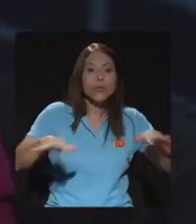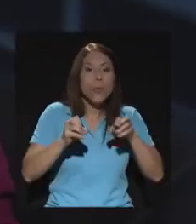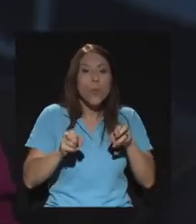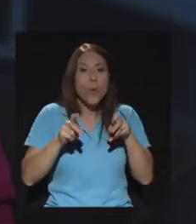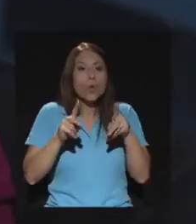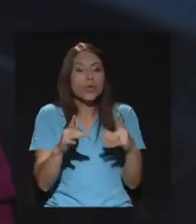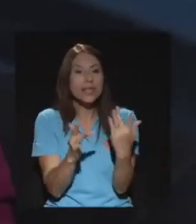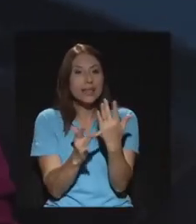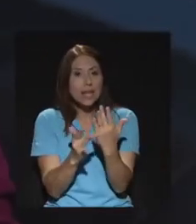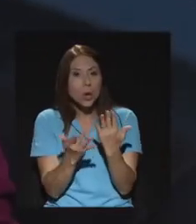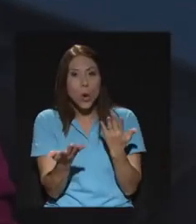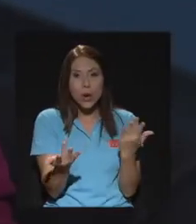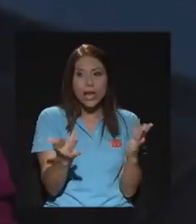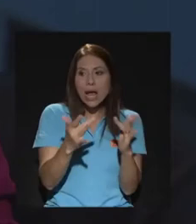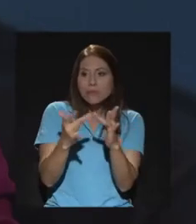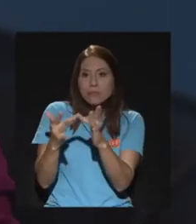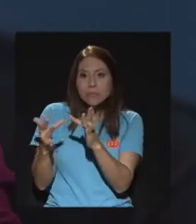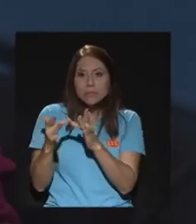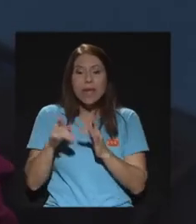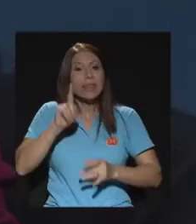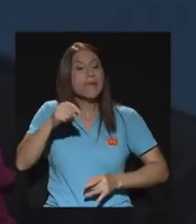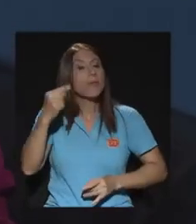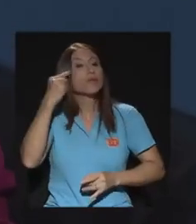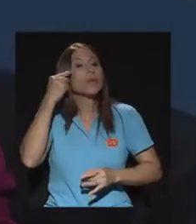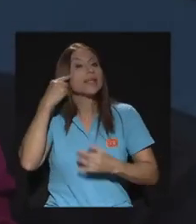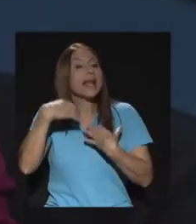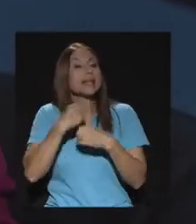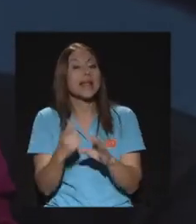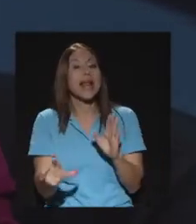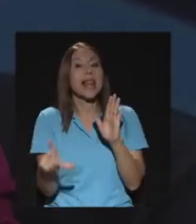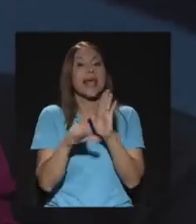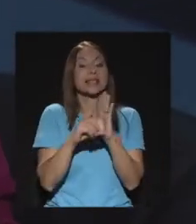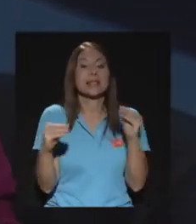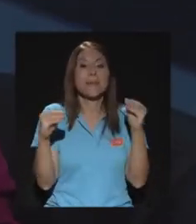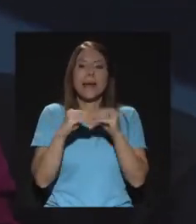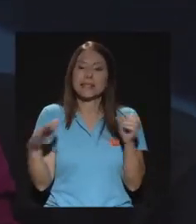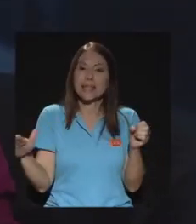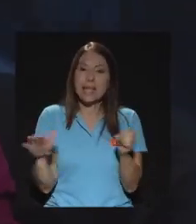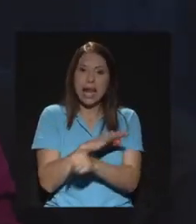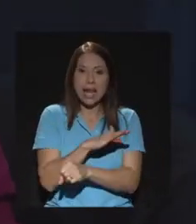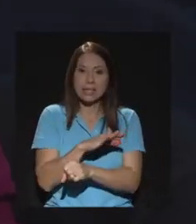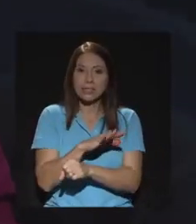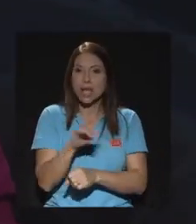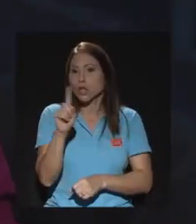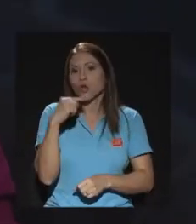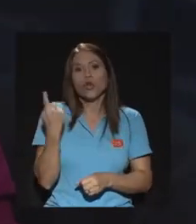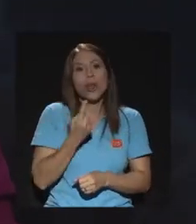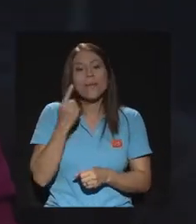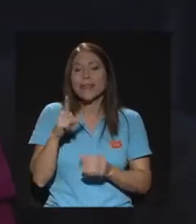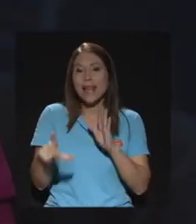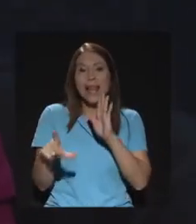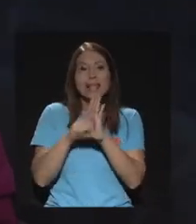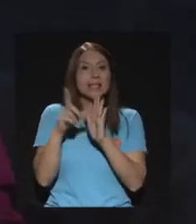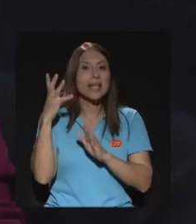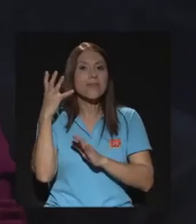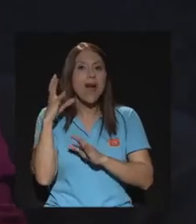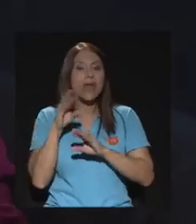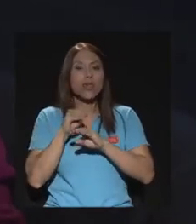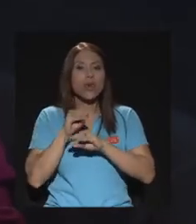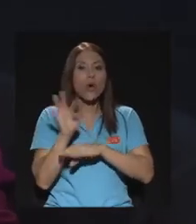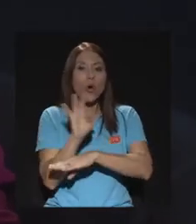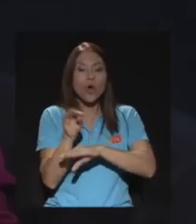tecnológica, vamos a tener que pensar en leyes mucho más integrales, quizá ya no solo leyes de radiodifusión, sino